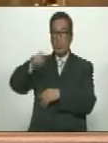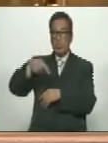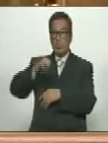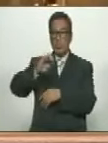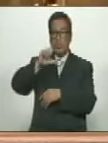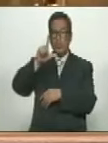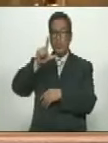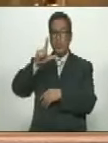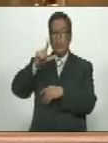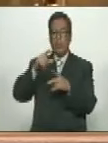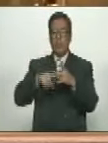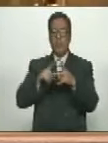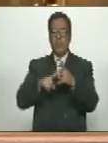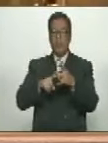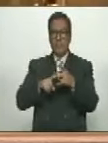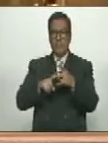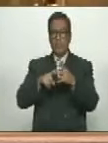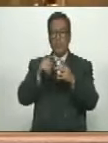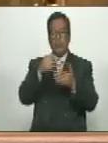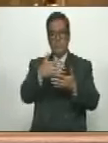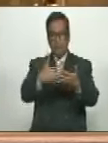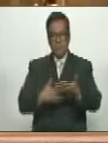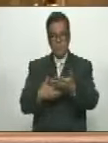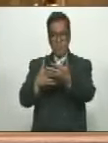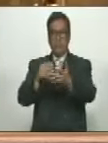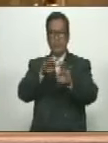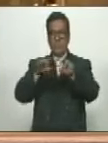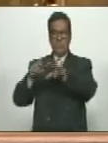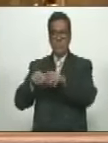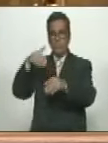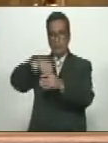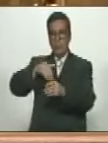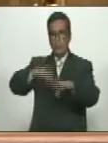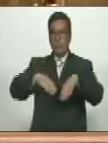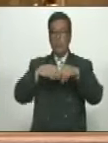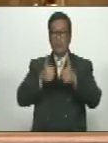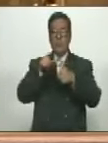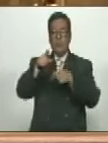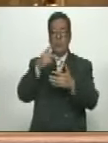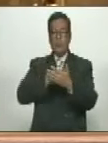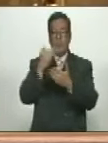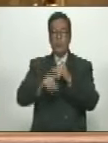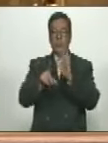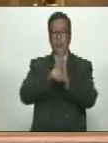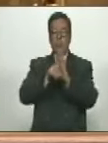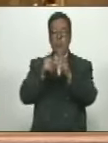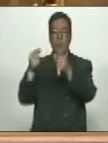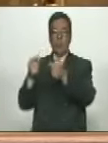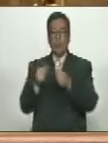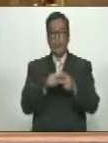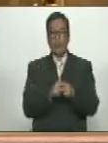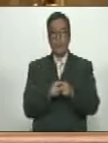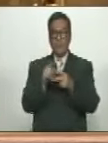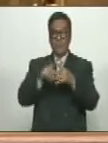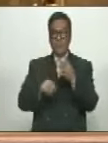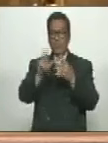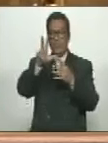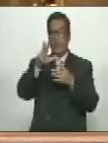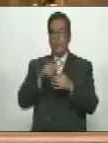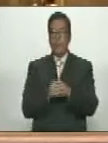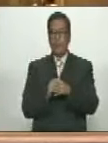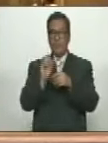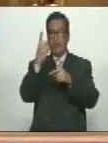Alfredo Ocanto Azuaje consignó ante la Secretaría su voto salvado con relación al proyecto de ley de presupuestos. Tercero,